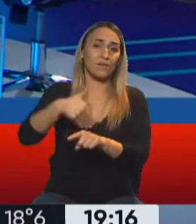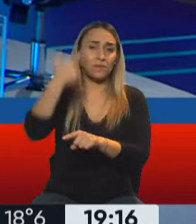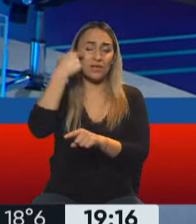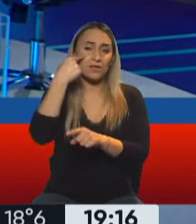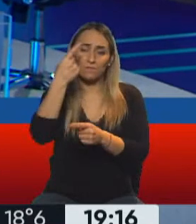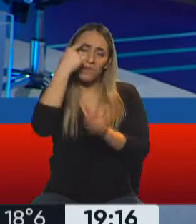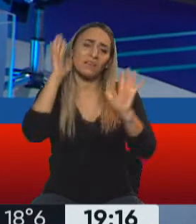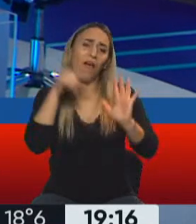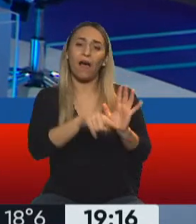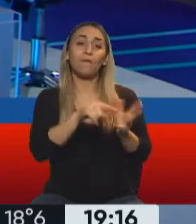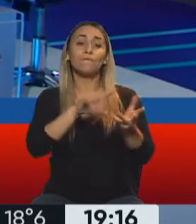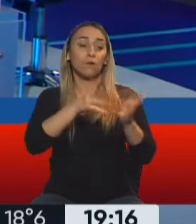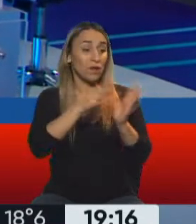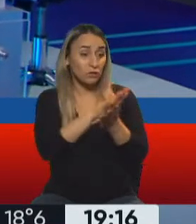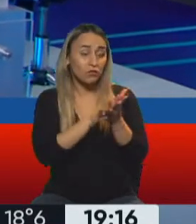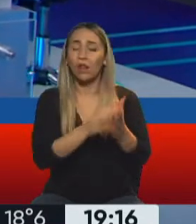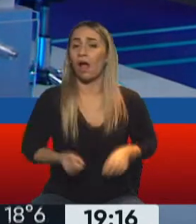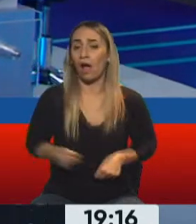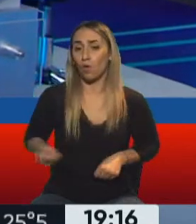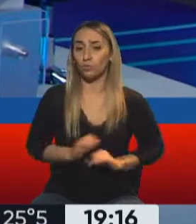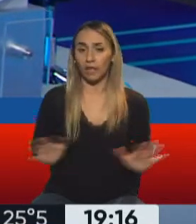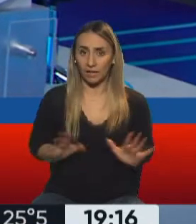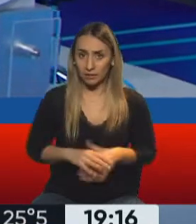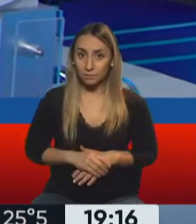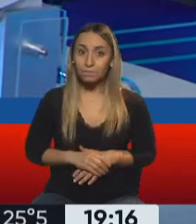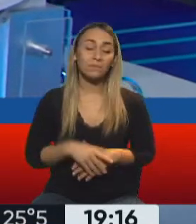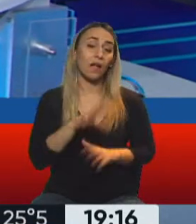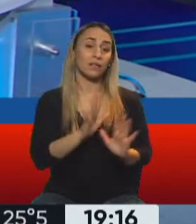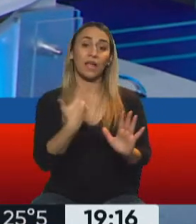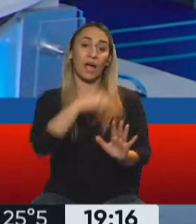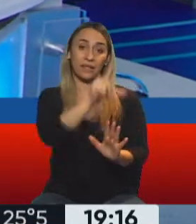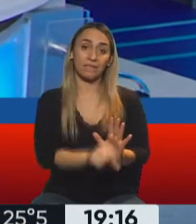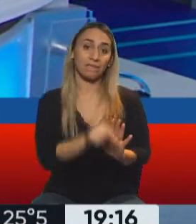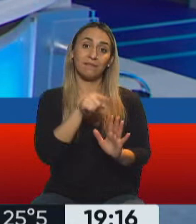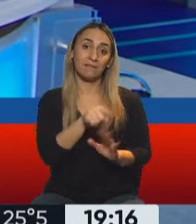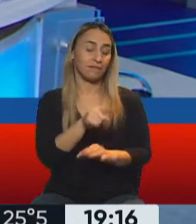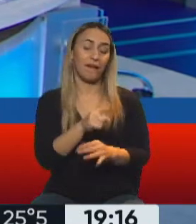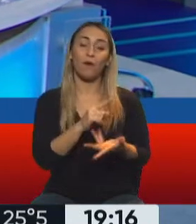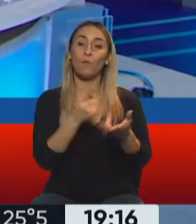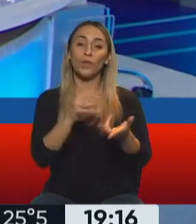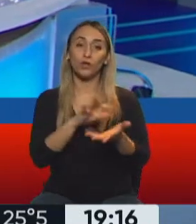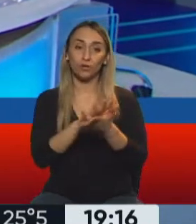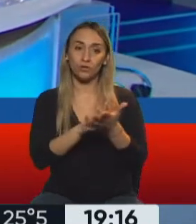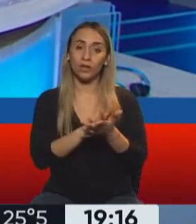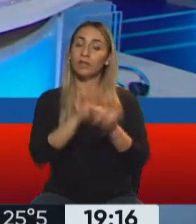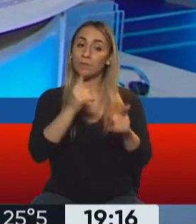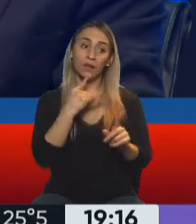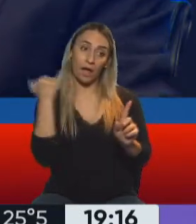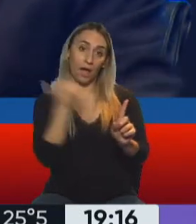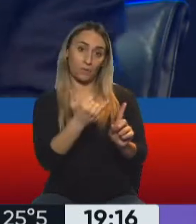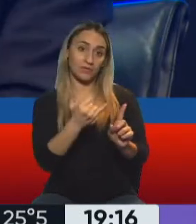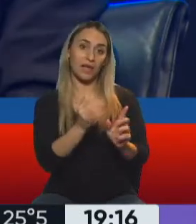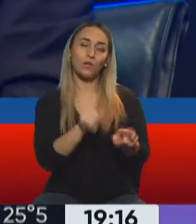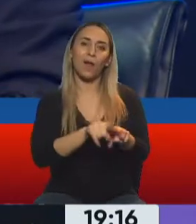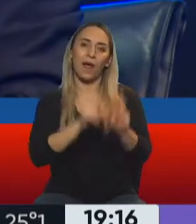a los problemas actuales que tiene Argentina en materia macroeconómica. Le hace advertencias,